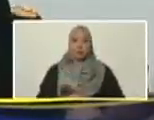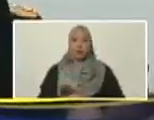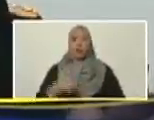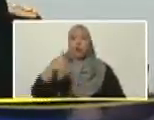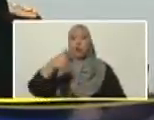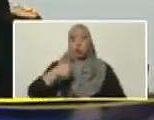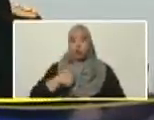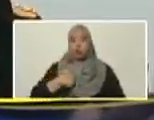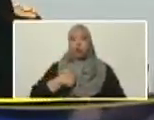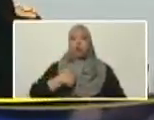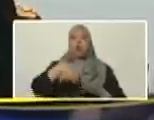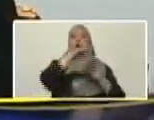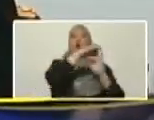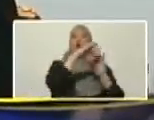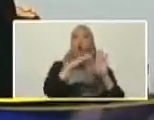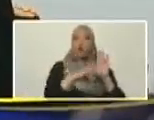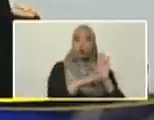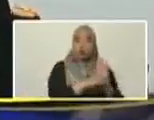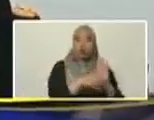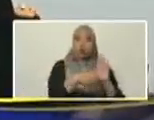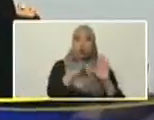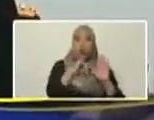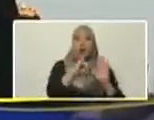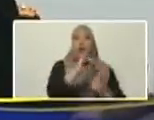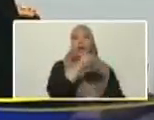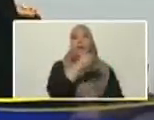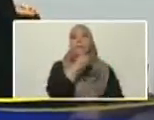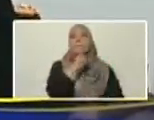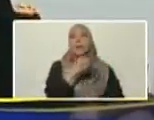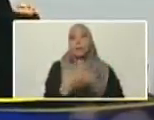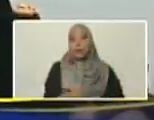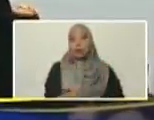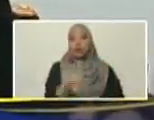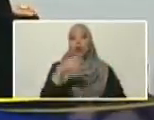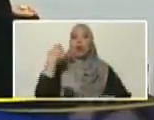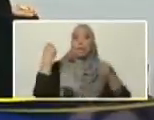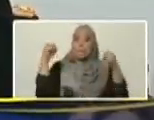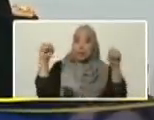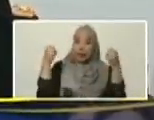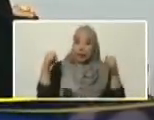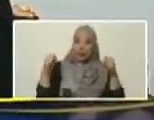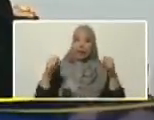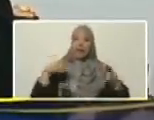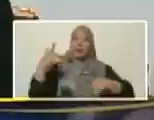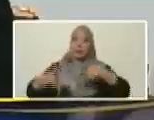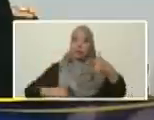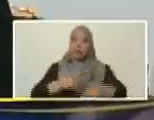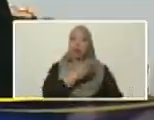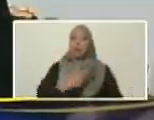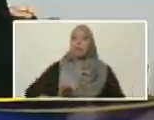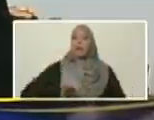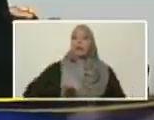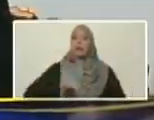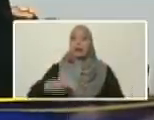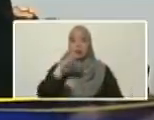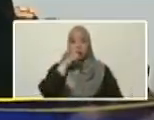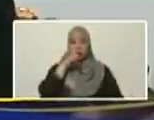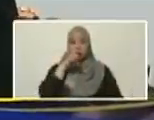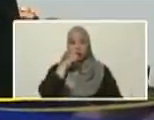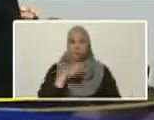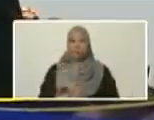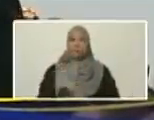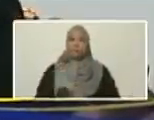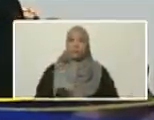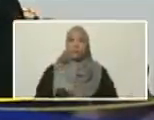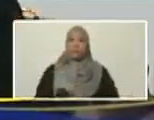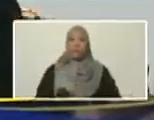la Constitución de la República Bolivariana de Venezuela, en ejercicio como presidente de la República Bolivariana